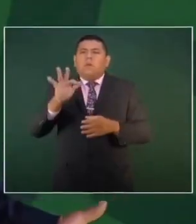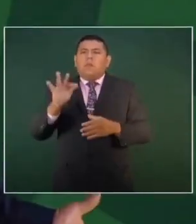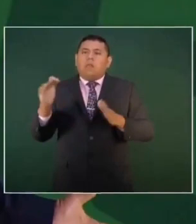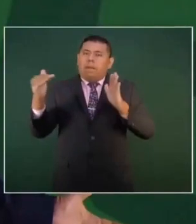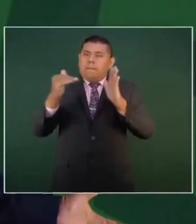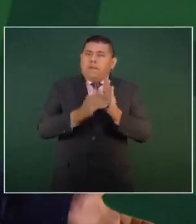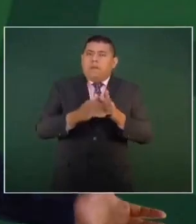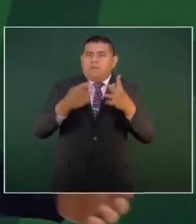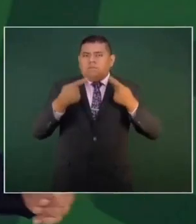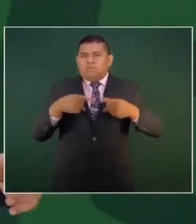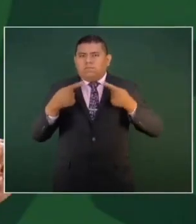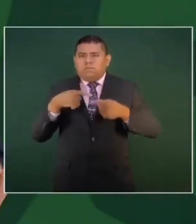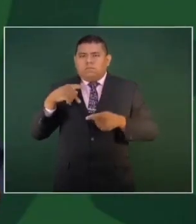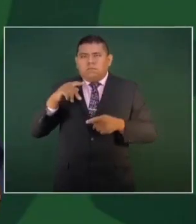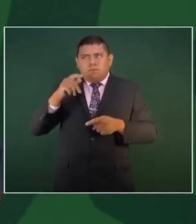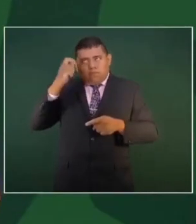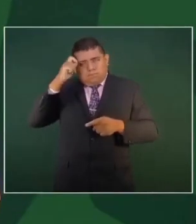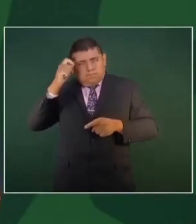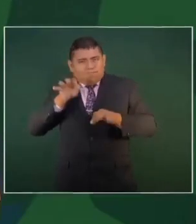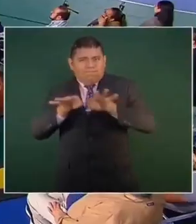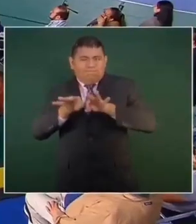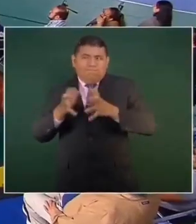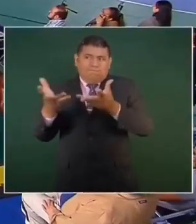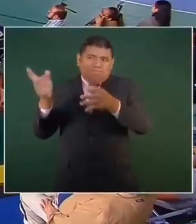20,000 del